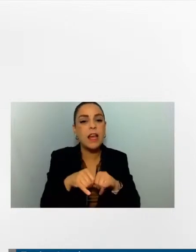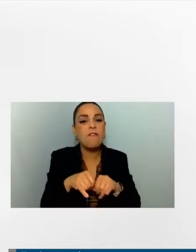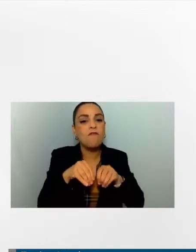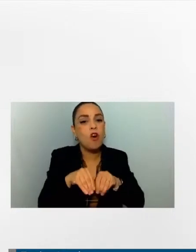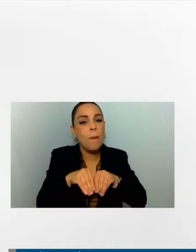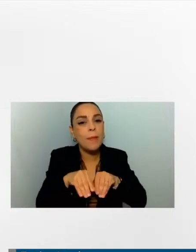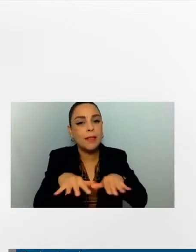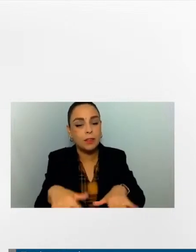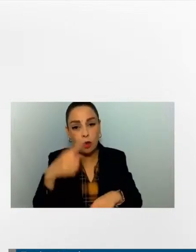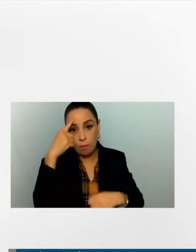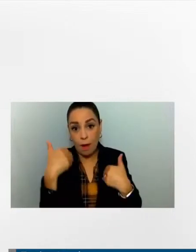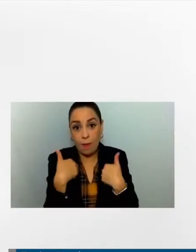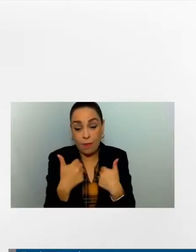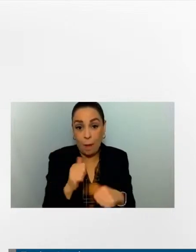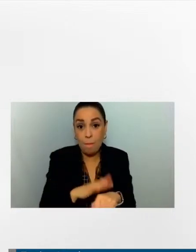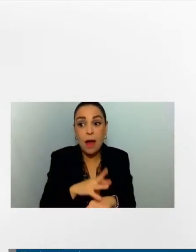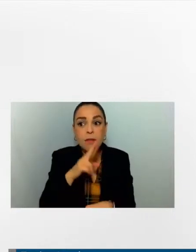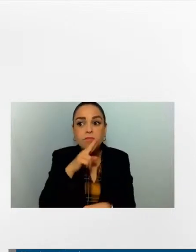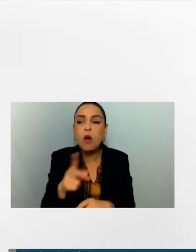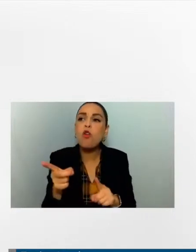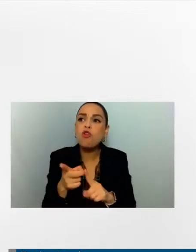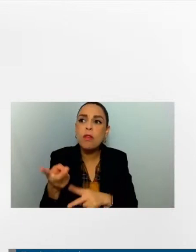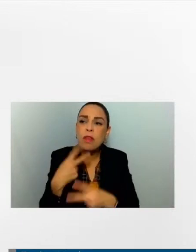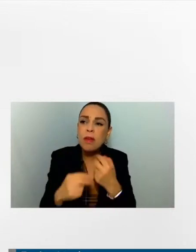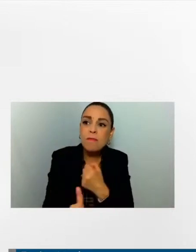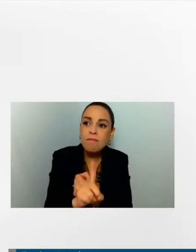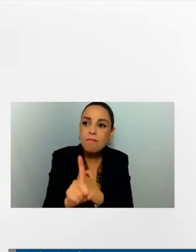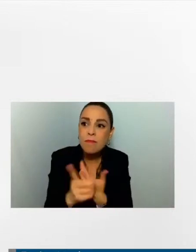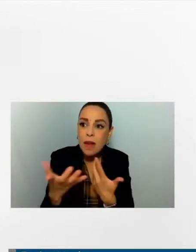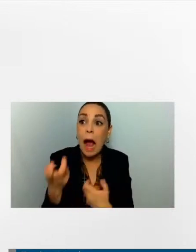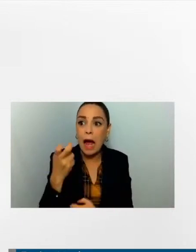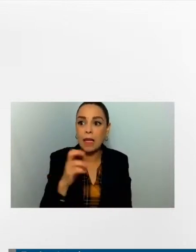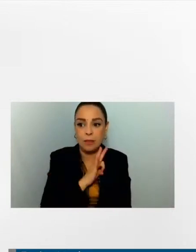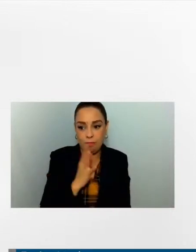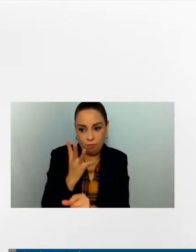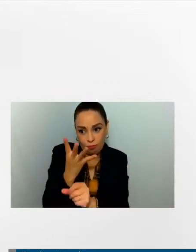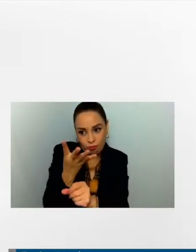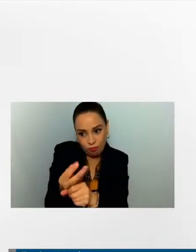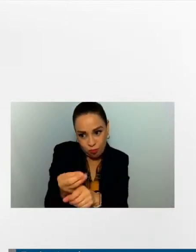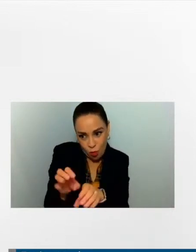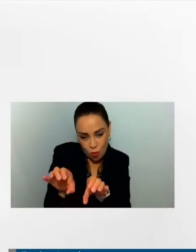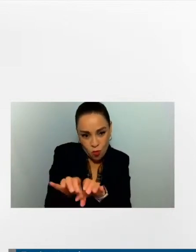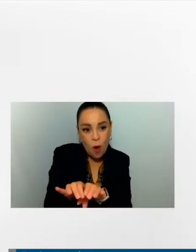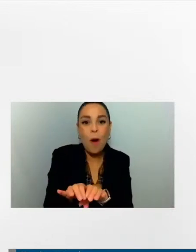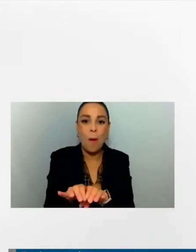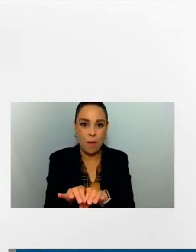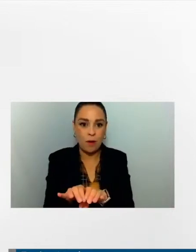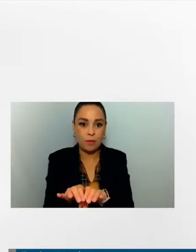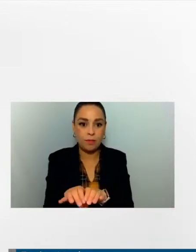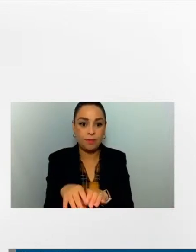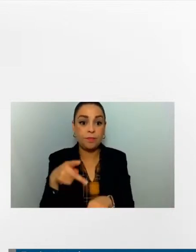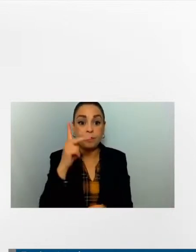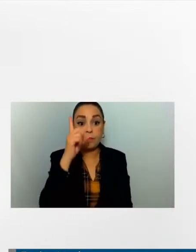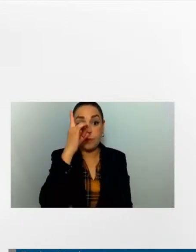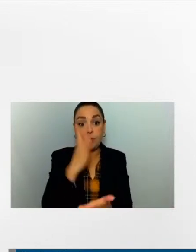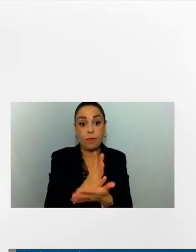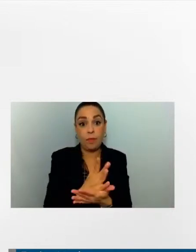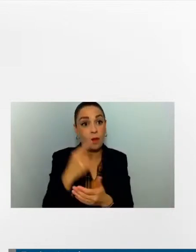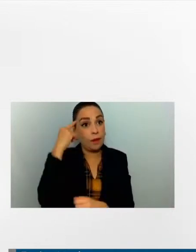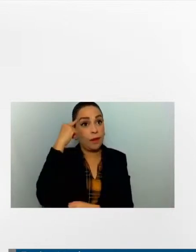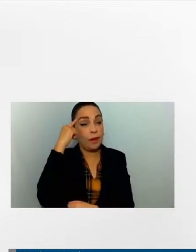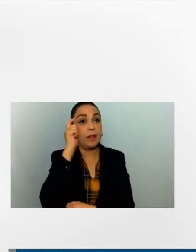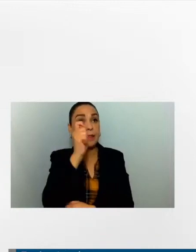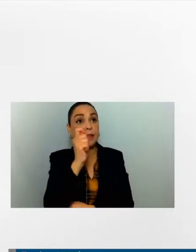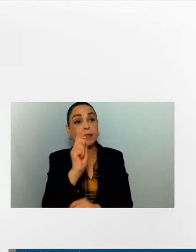origen del problema y entonces, pues sí, poderle dar respuesta y no solamente irnos como a lo punitivo del derecho penal,